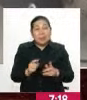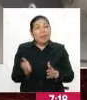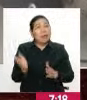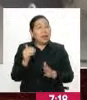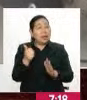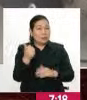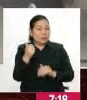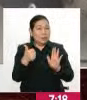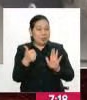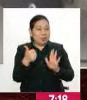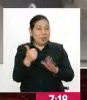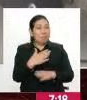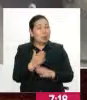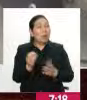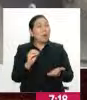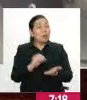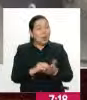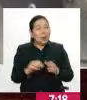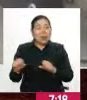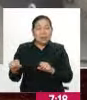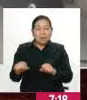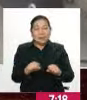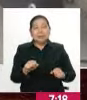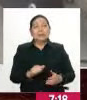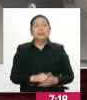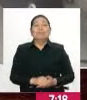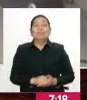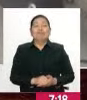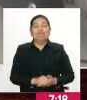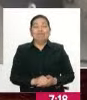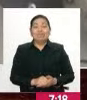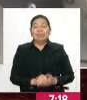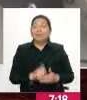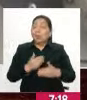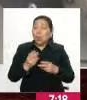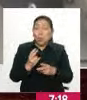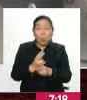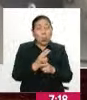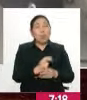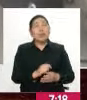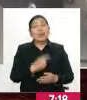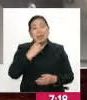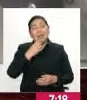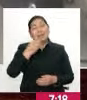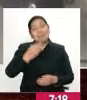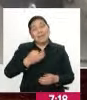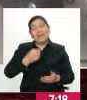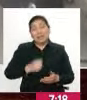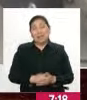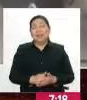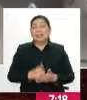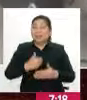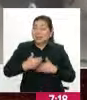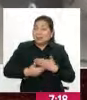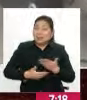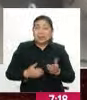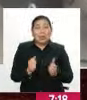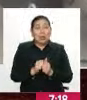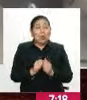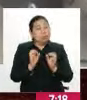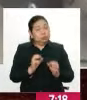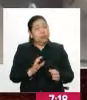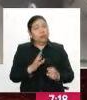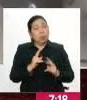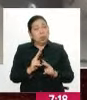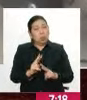6 de la mañana, hemos registrado 6 réplicas. Bueno, a seguir cuidándonos, ¿verdad? Y a seguir realizando con